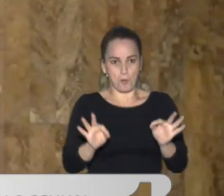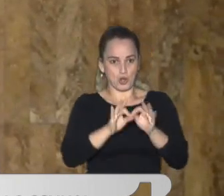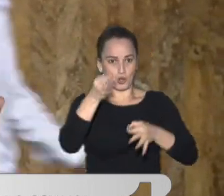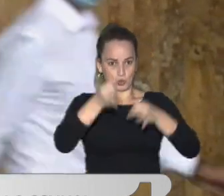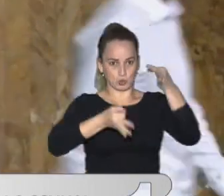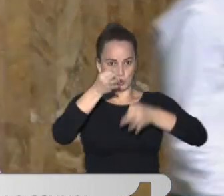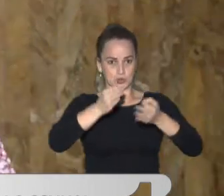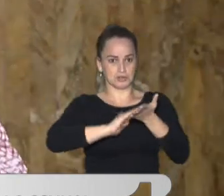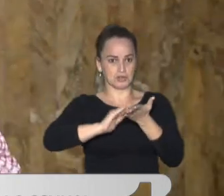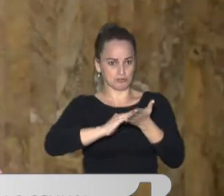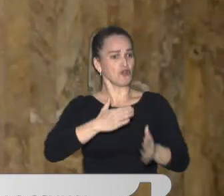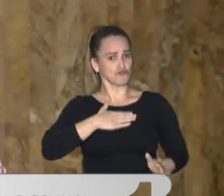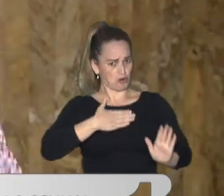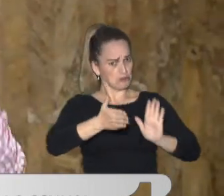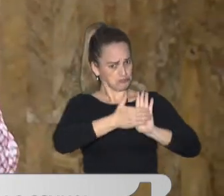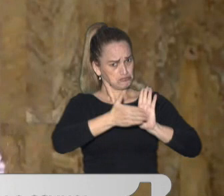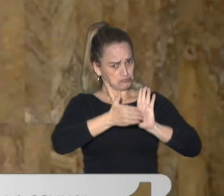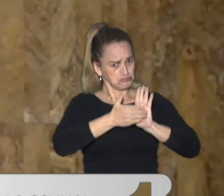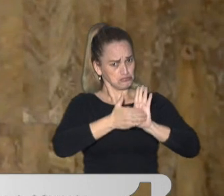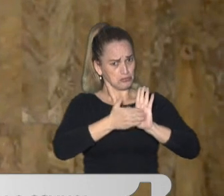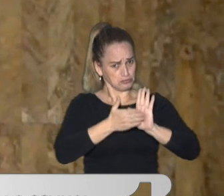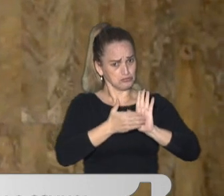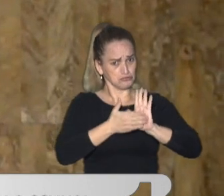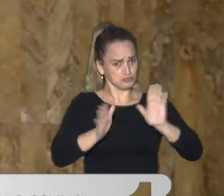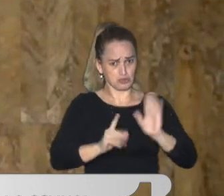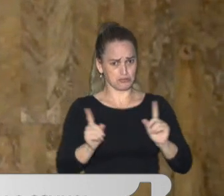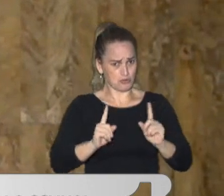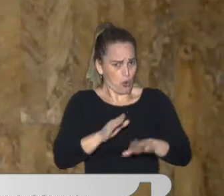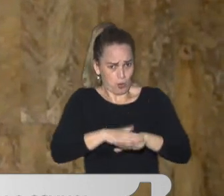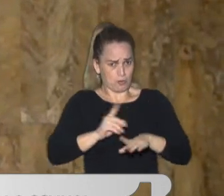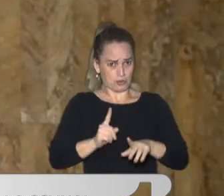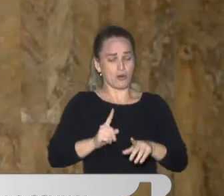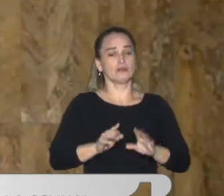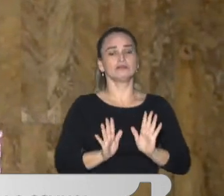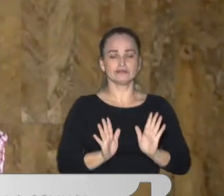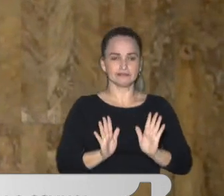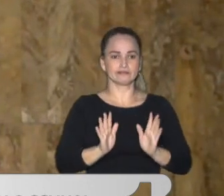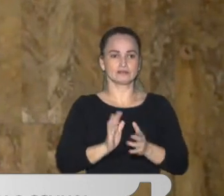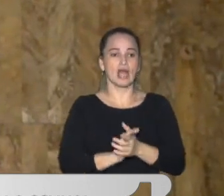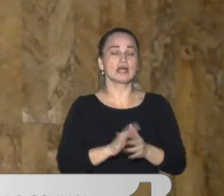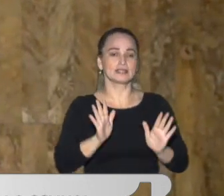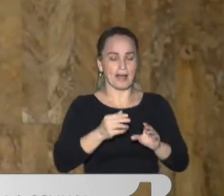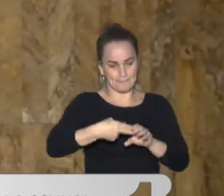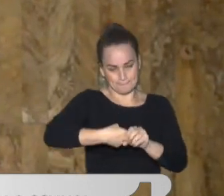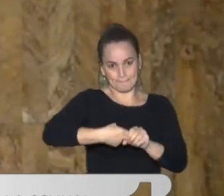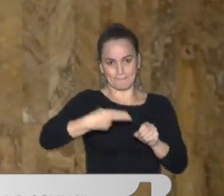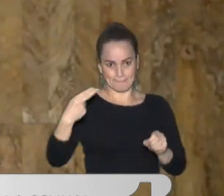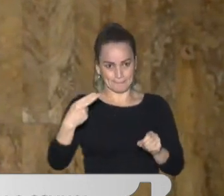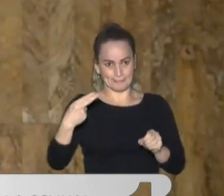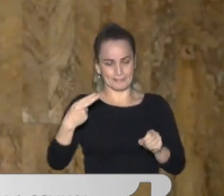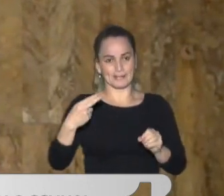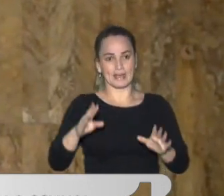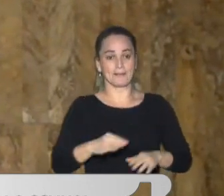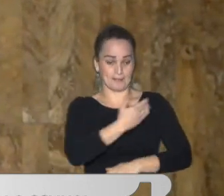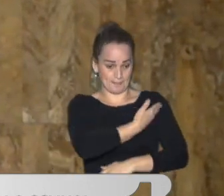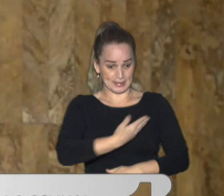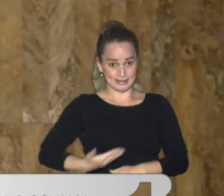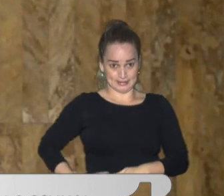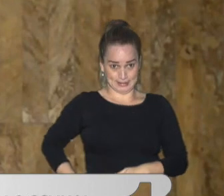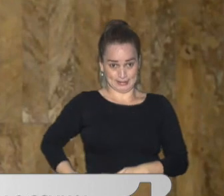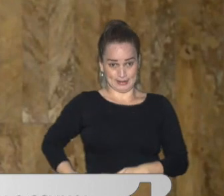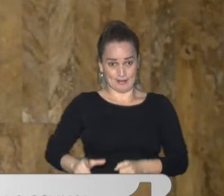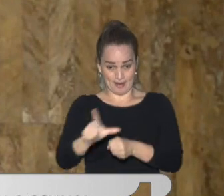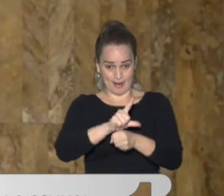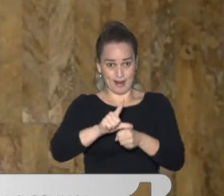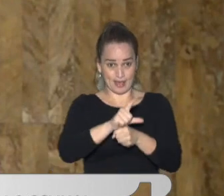logre demostrar su inocencia. Este hombre ya fue completamente apartado del cargo, renunció a la presidencia de la Liga de